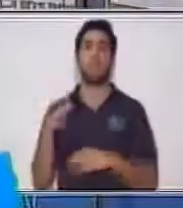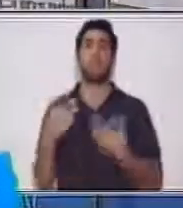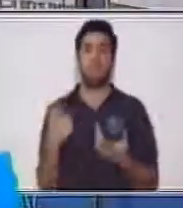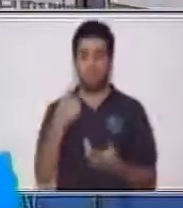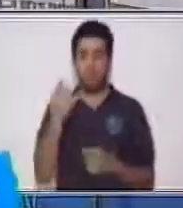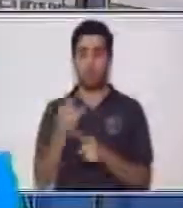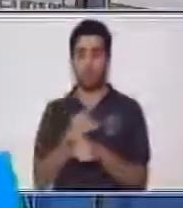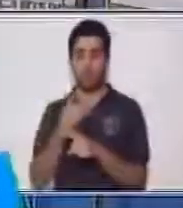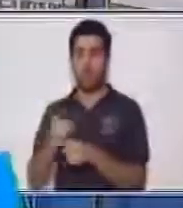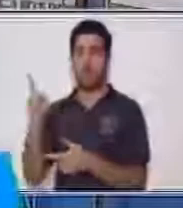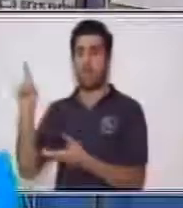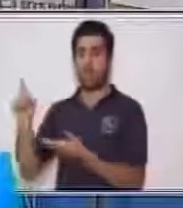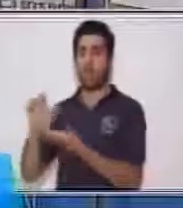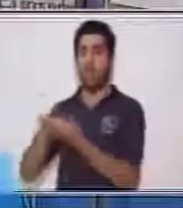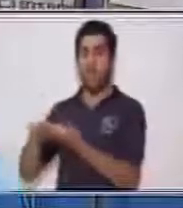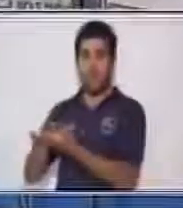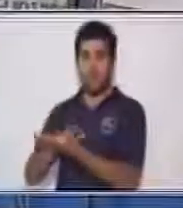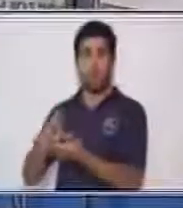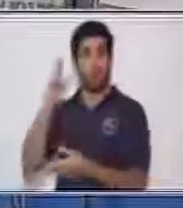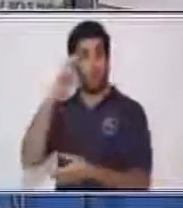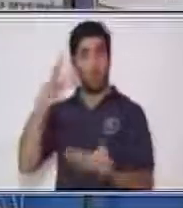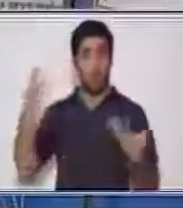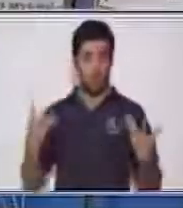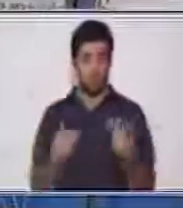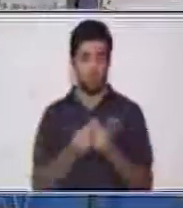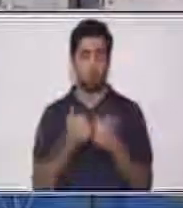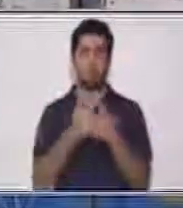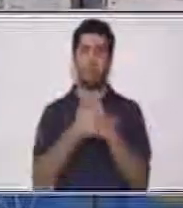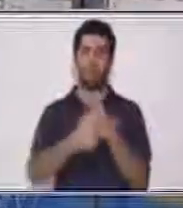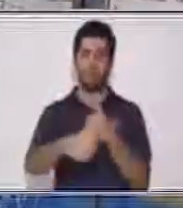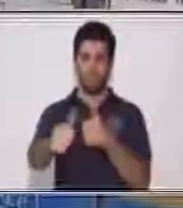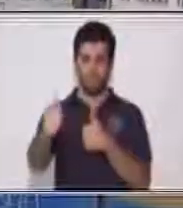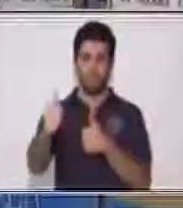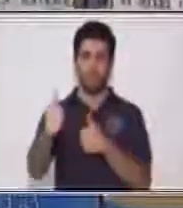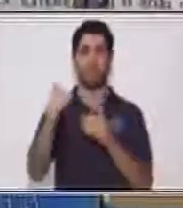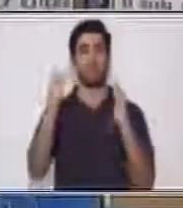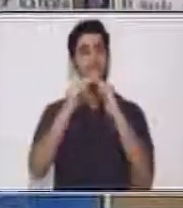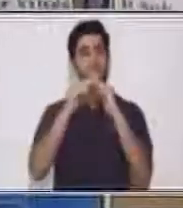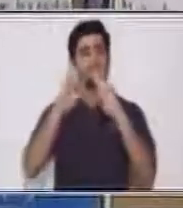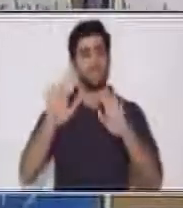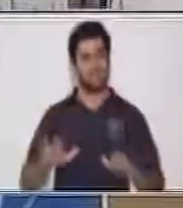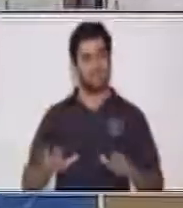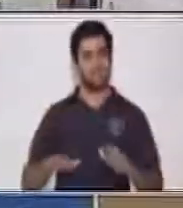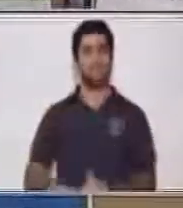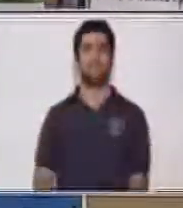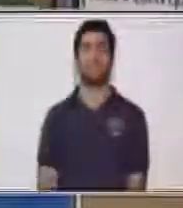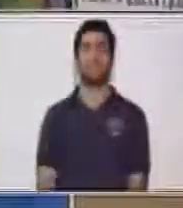gel. Recuerda, juntos saldremos adelante. Quédate en casa.